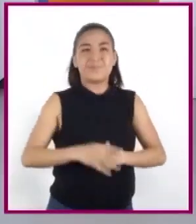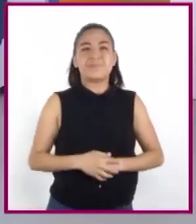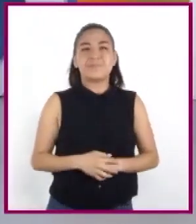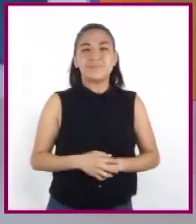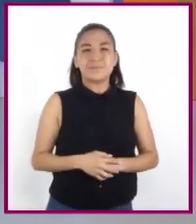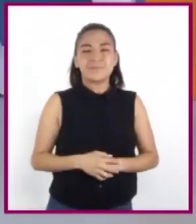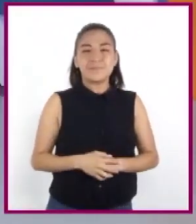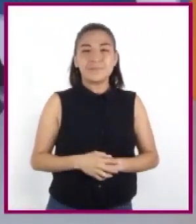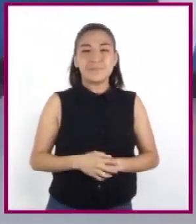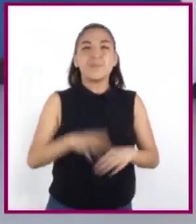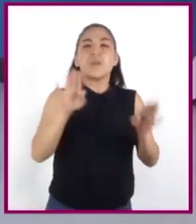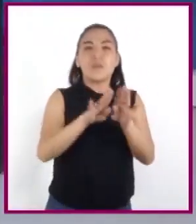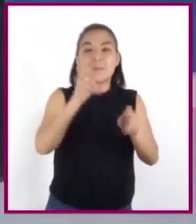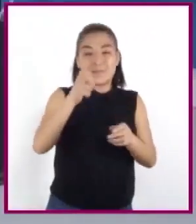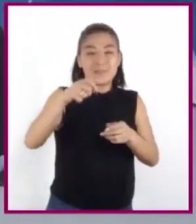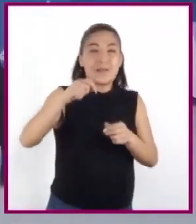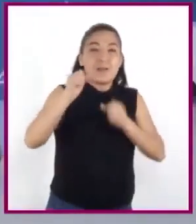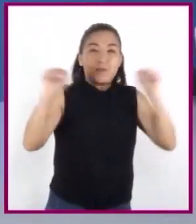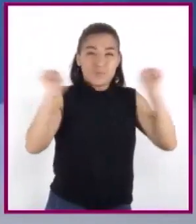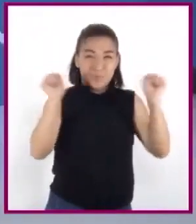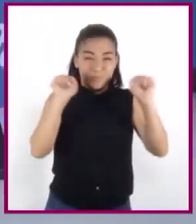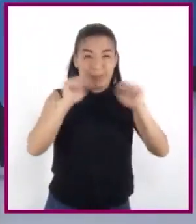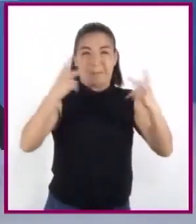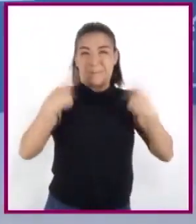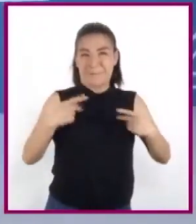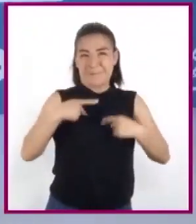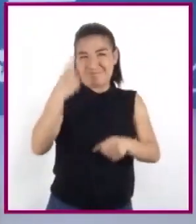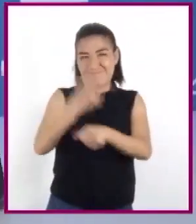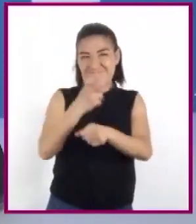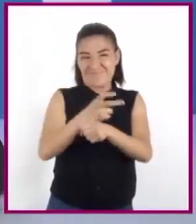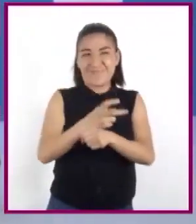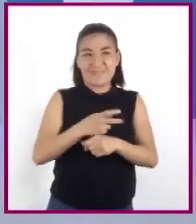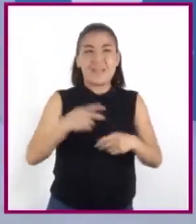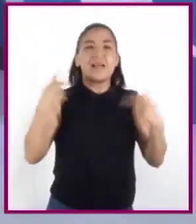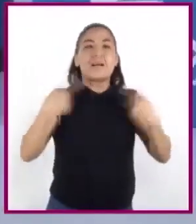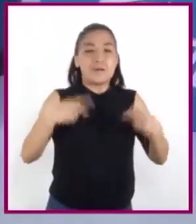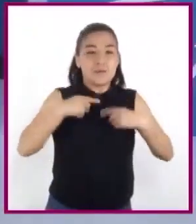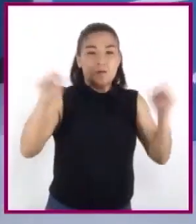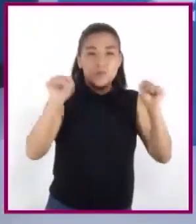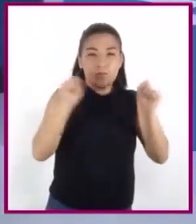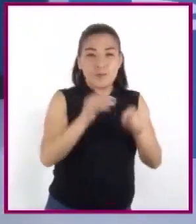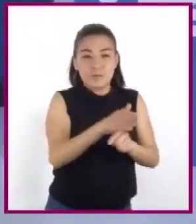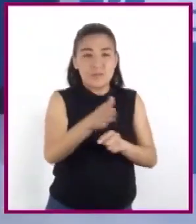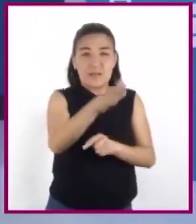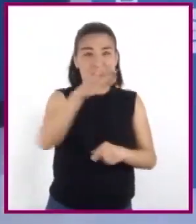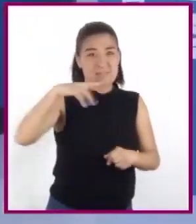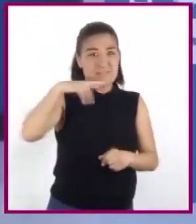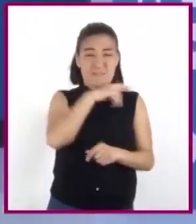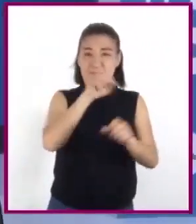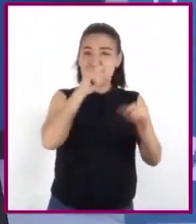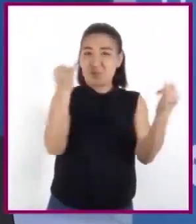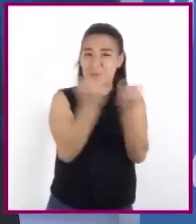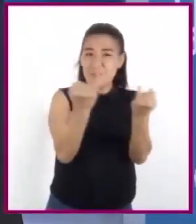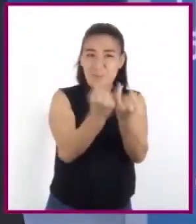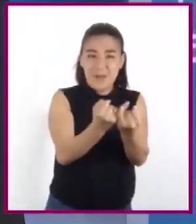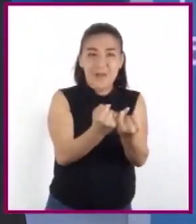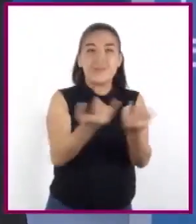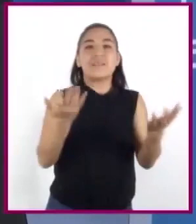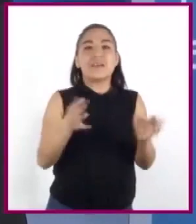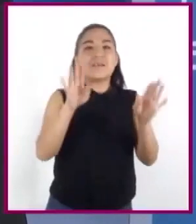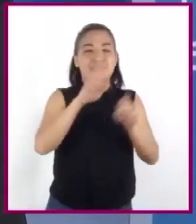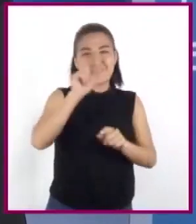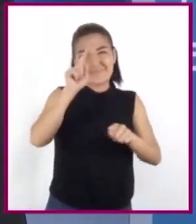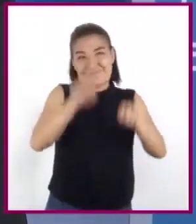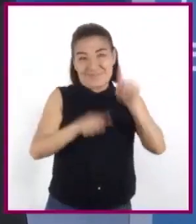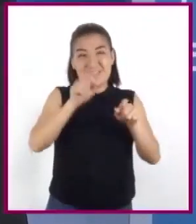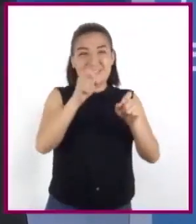El trayecto recorrido por la persona 2 fue realizado a un desplazamiento constante. Según la gráfica que